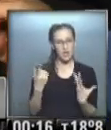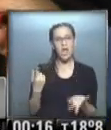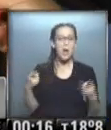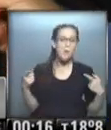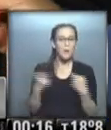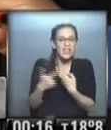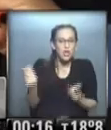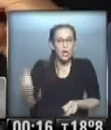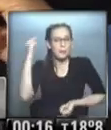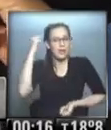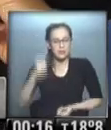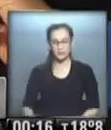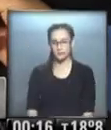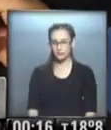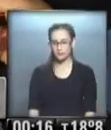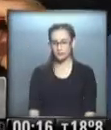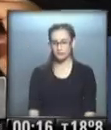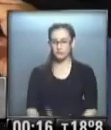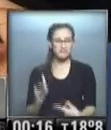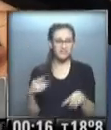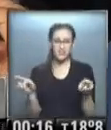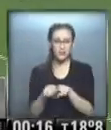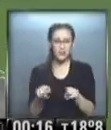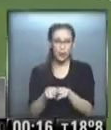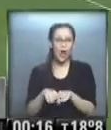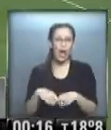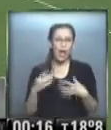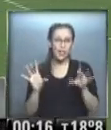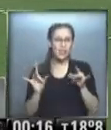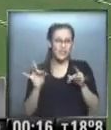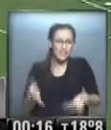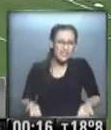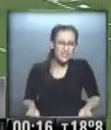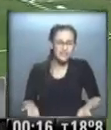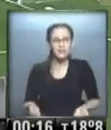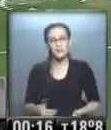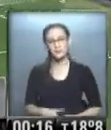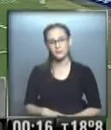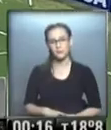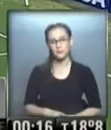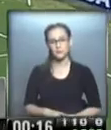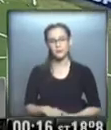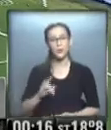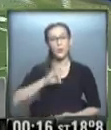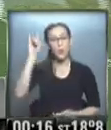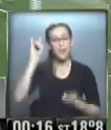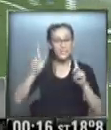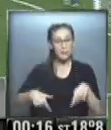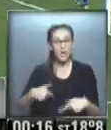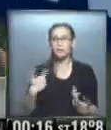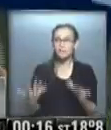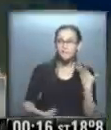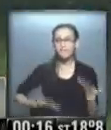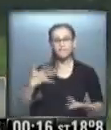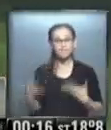imaginan? No, como todos, partidos difíciles. Bueno, Uruguay también va a estar esperando a ver